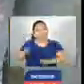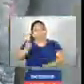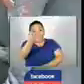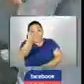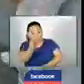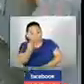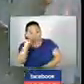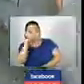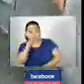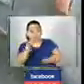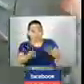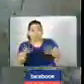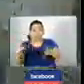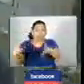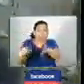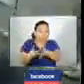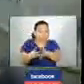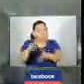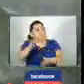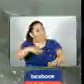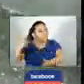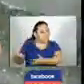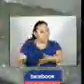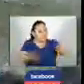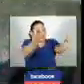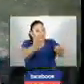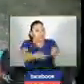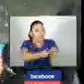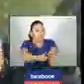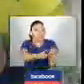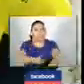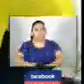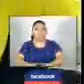persona resultó lesionada y fue llevada a un centro hospitalario.